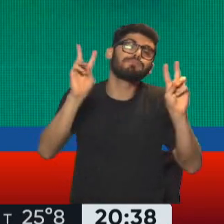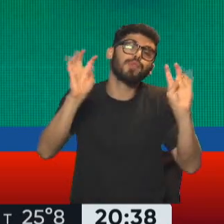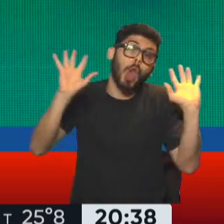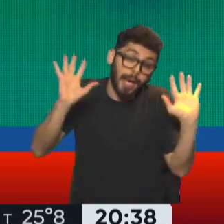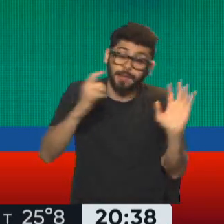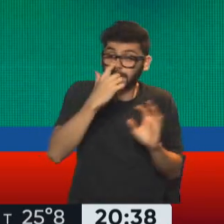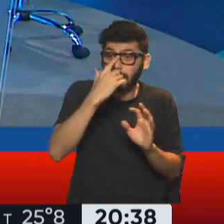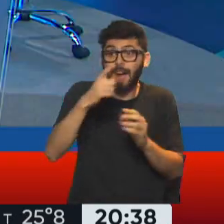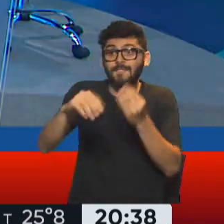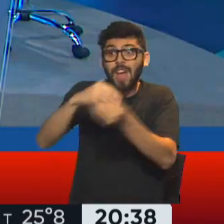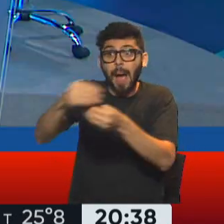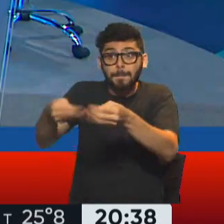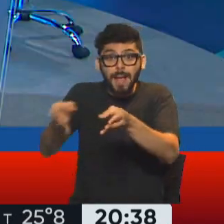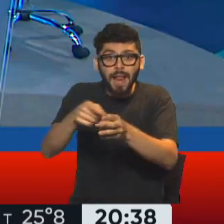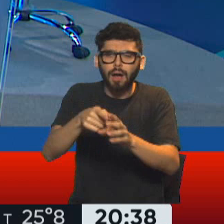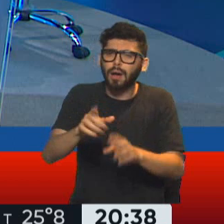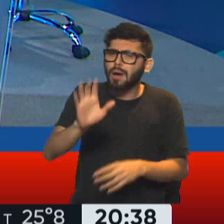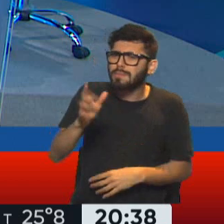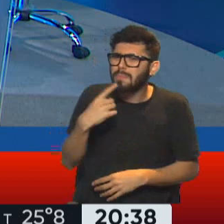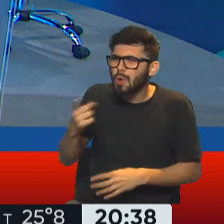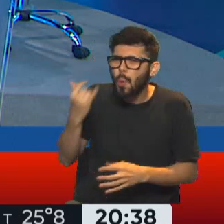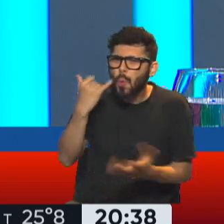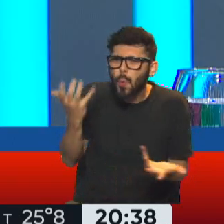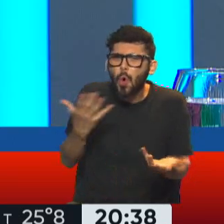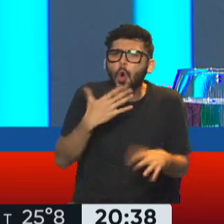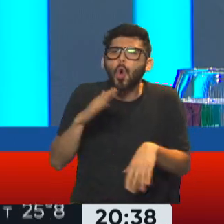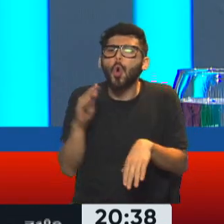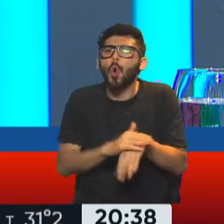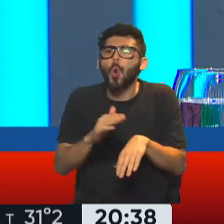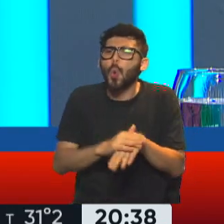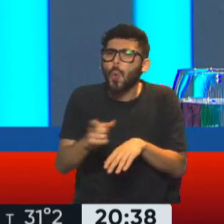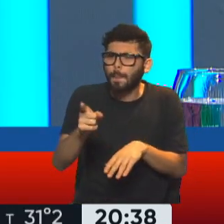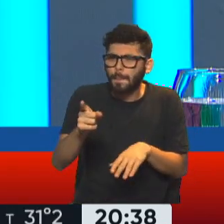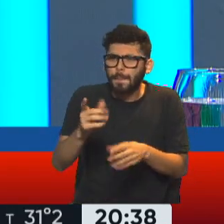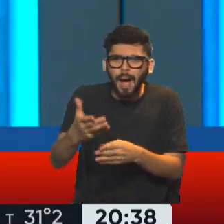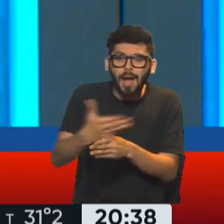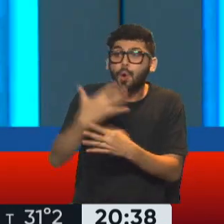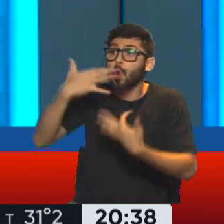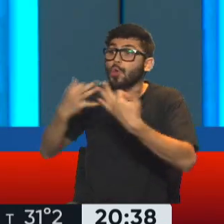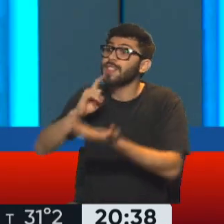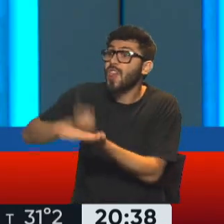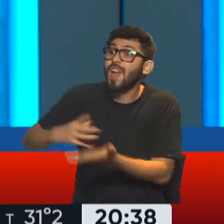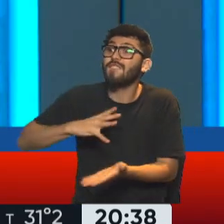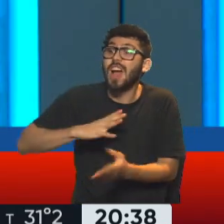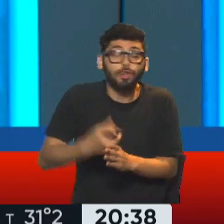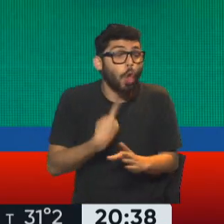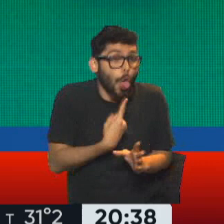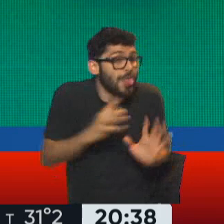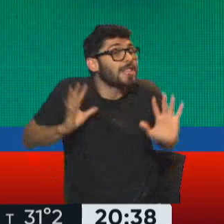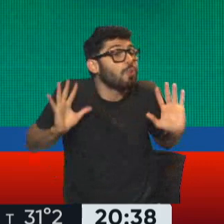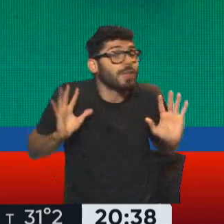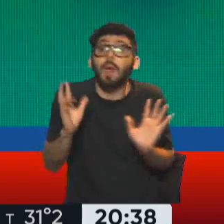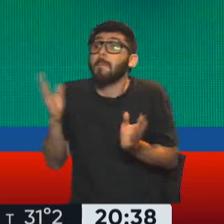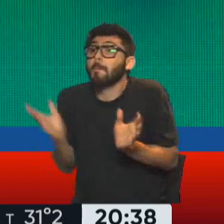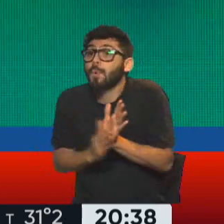a los familiares de Lara San Juan, y una utilización política. Antes que la justicia. Yo no dije supuesto, dije hay